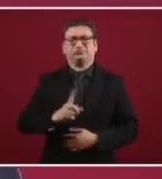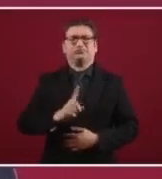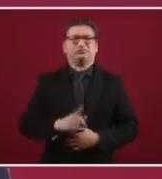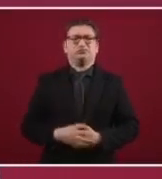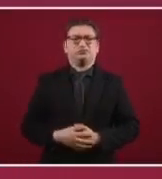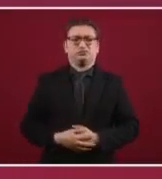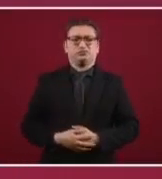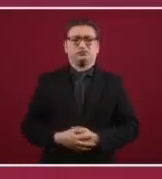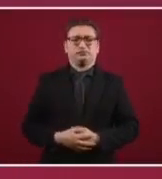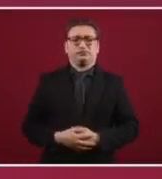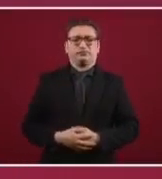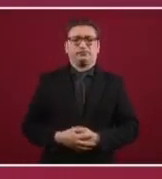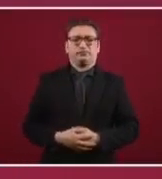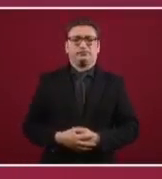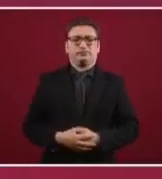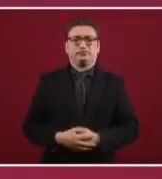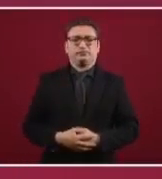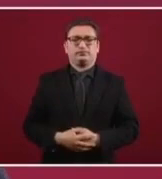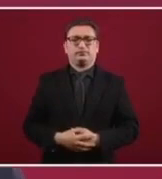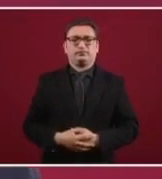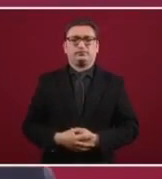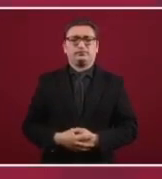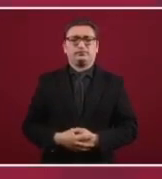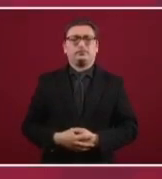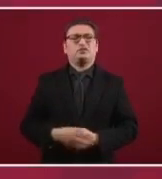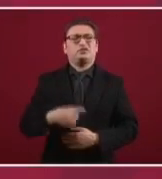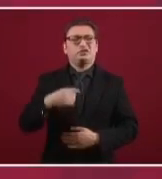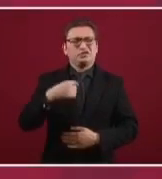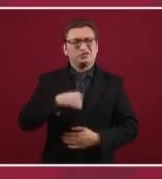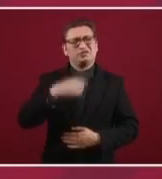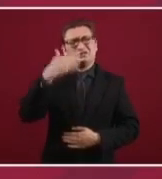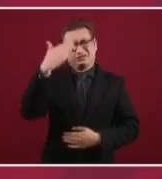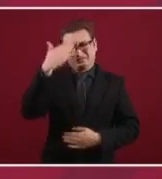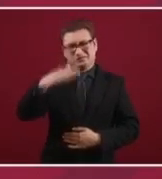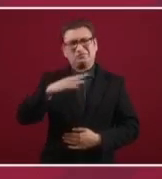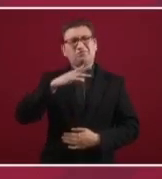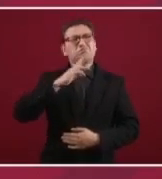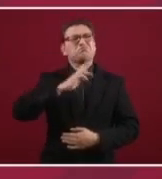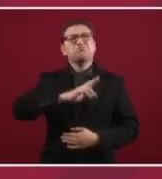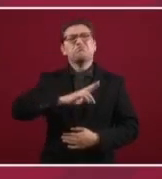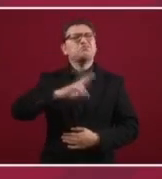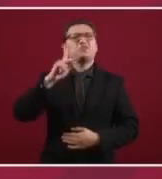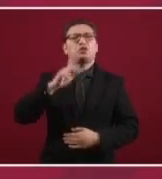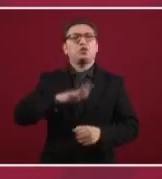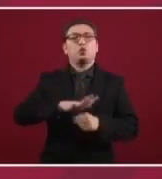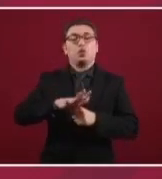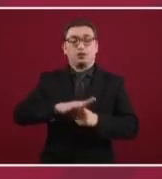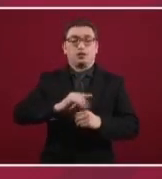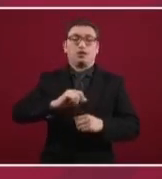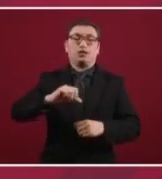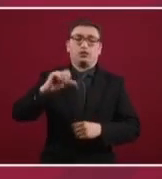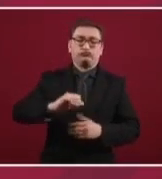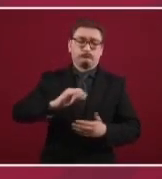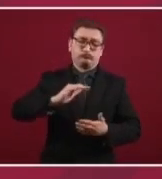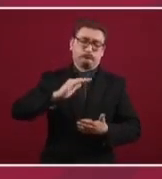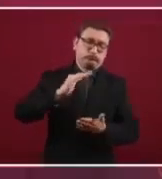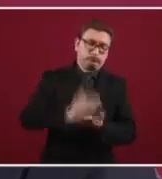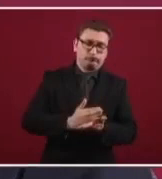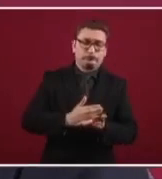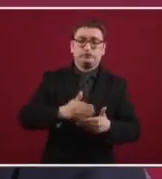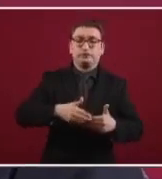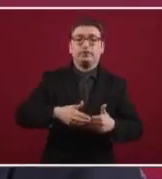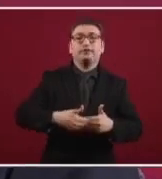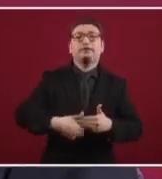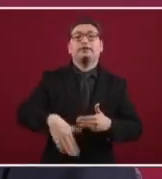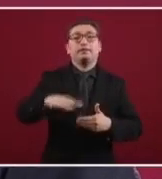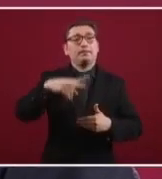Y yo sé bien que lo mejor es que nunca más vuelvan a saquear